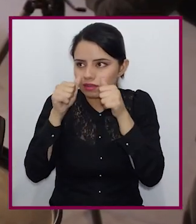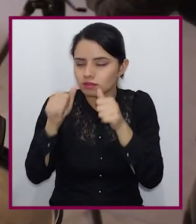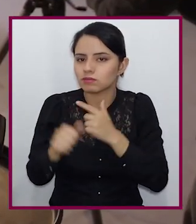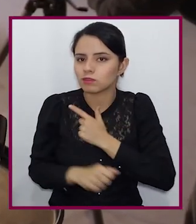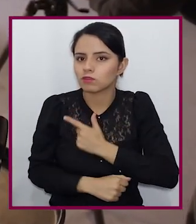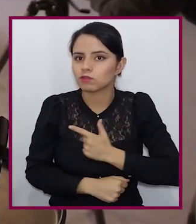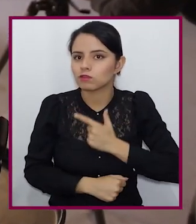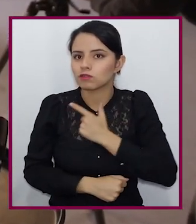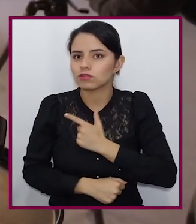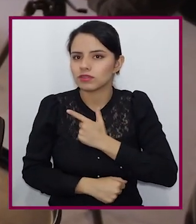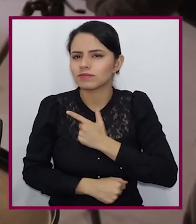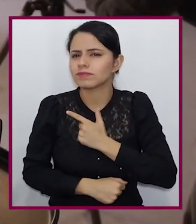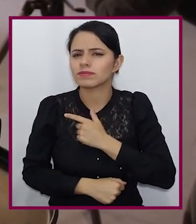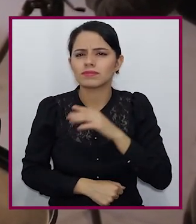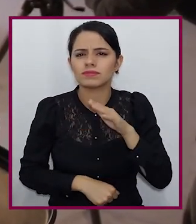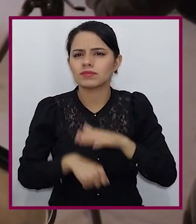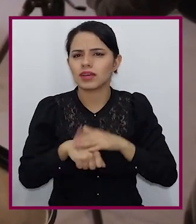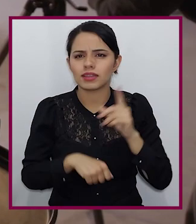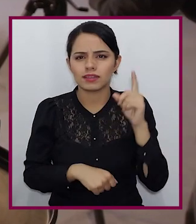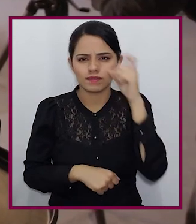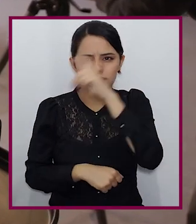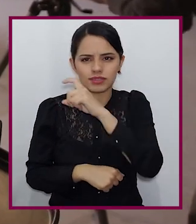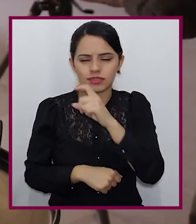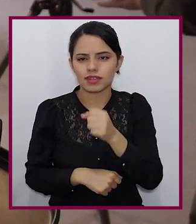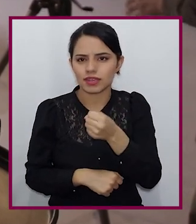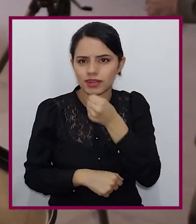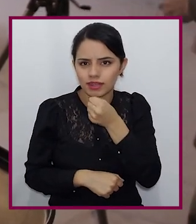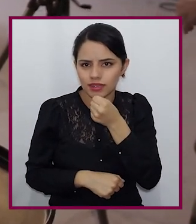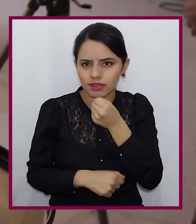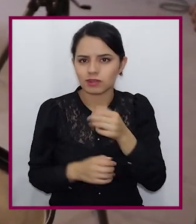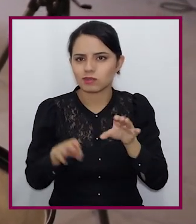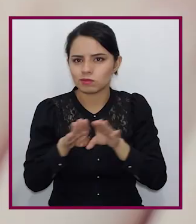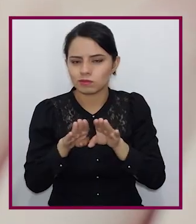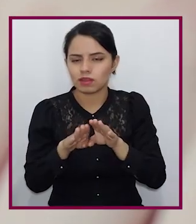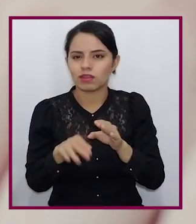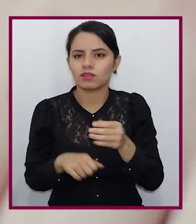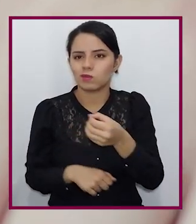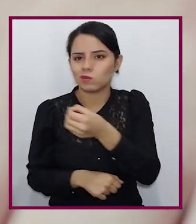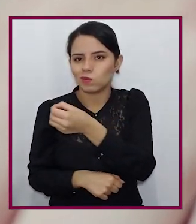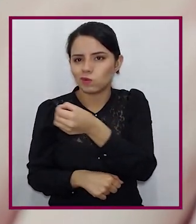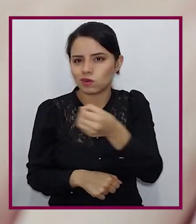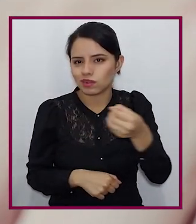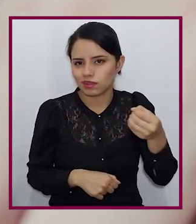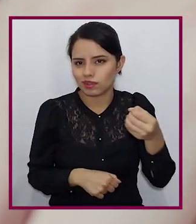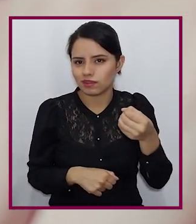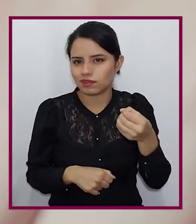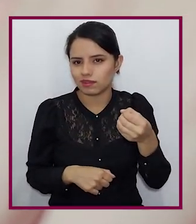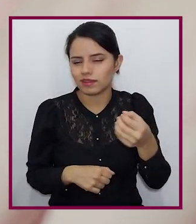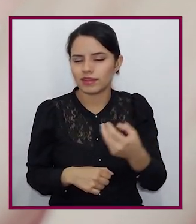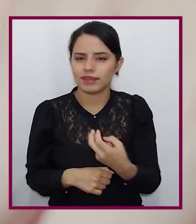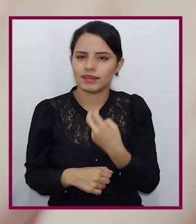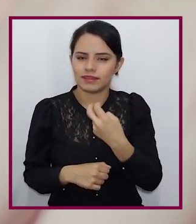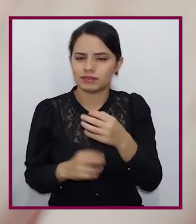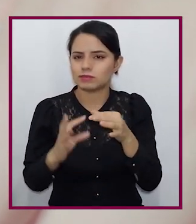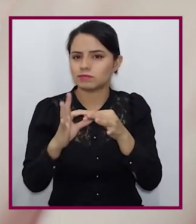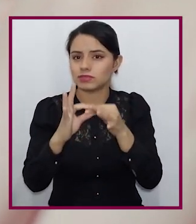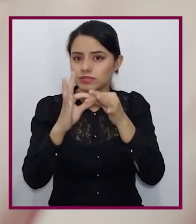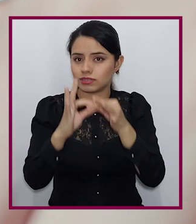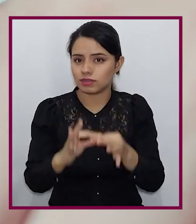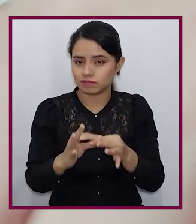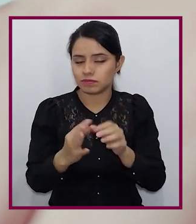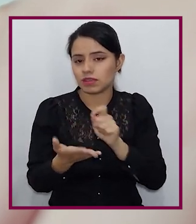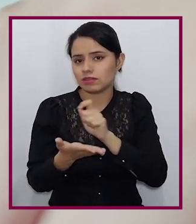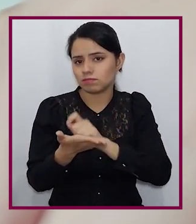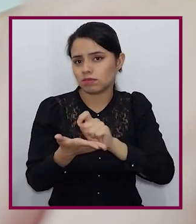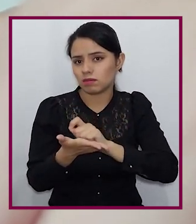grabar un podcast es poder acomodar las ideas de los guiones, ya esa buena idea, bajarla a